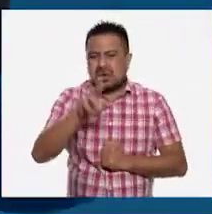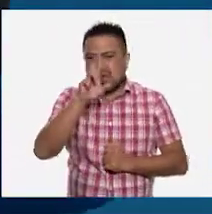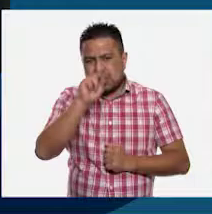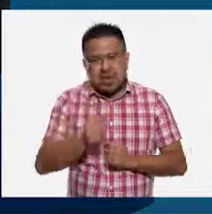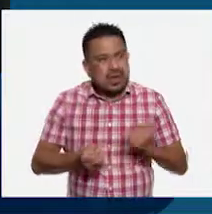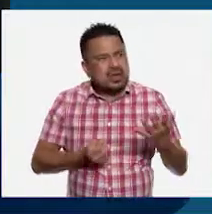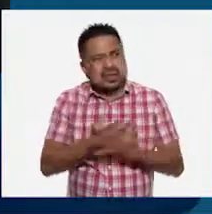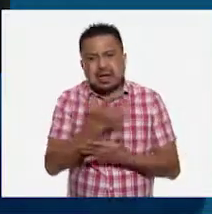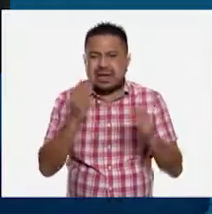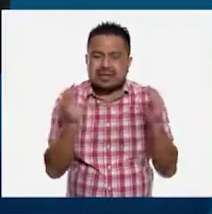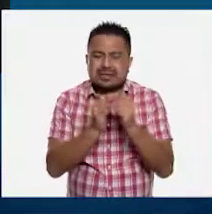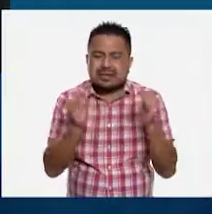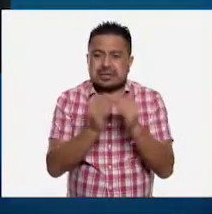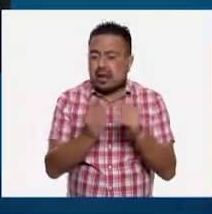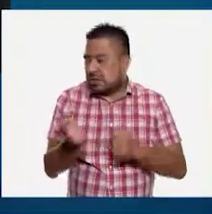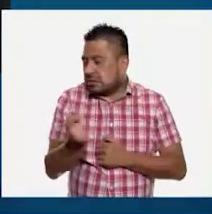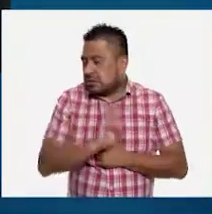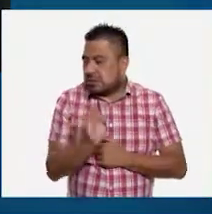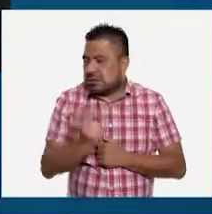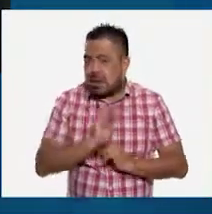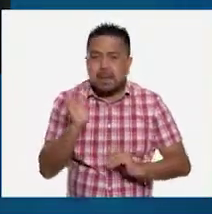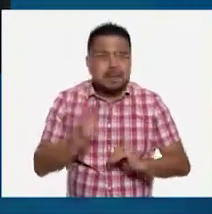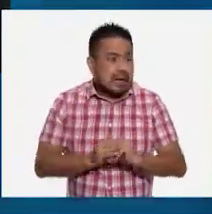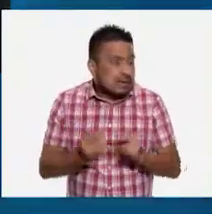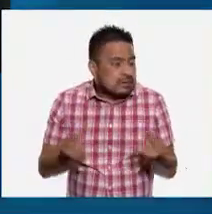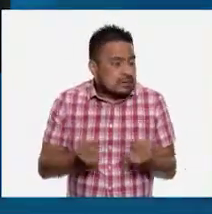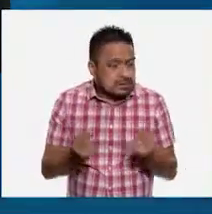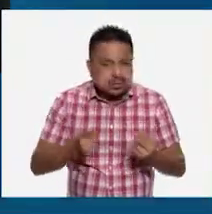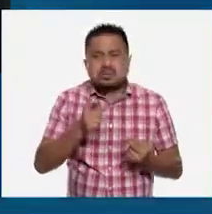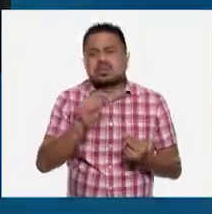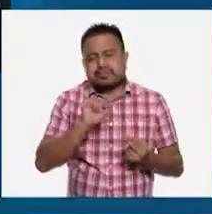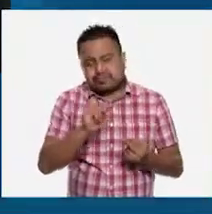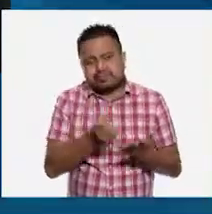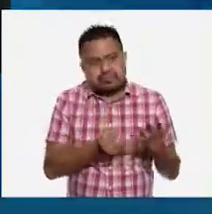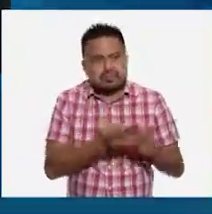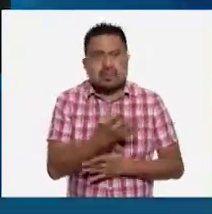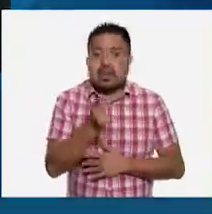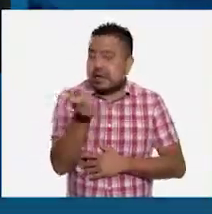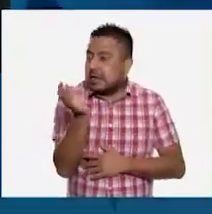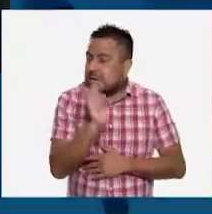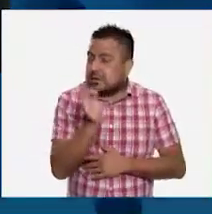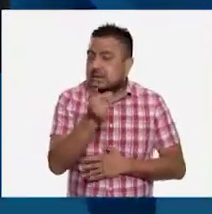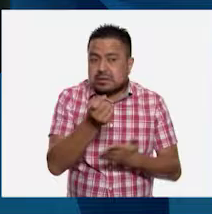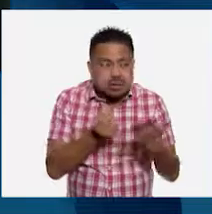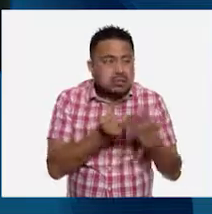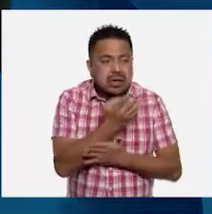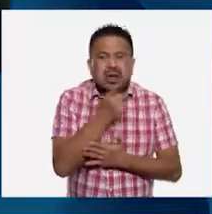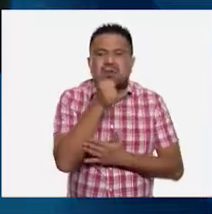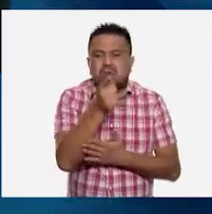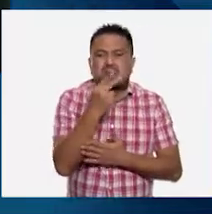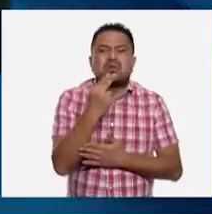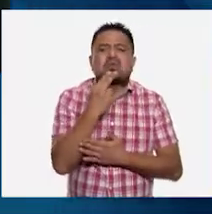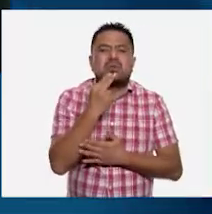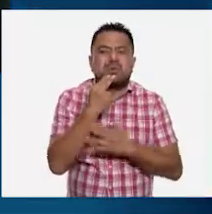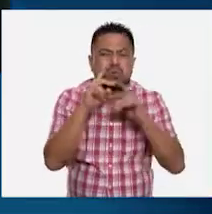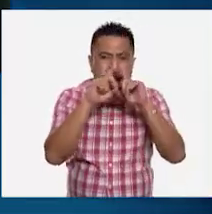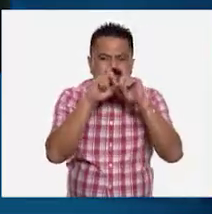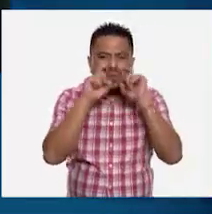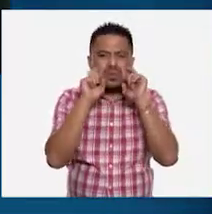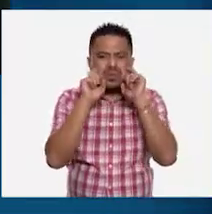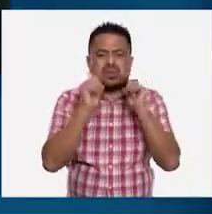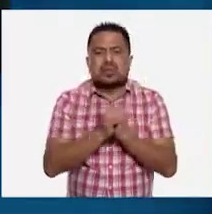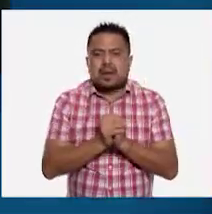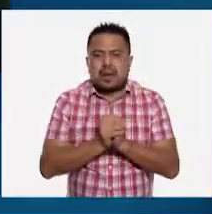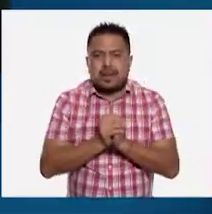no salir de casa a menos que sea muy necesario. Si lo haces, utiliza el